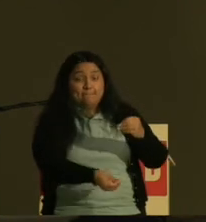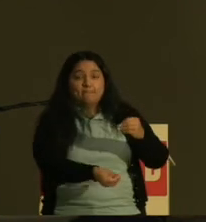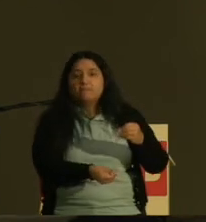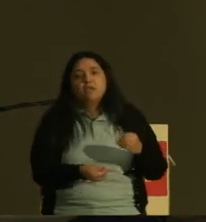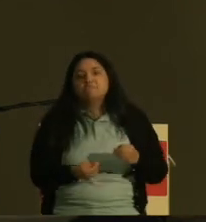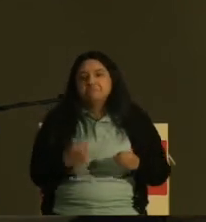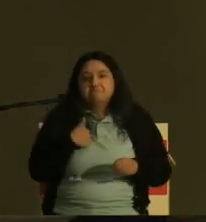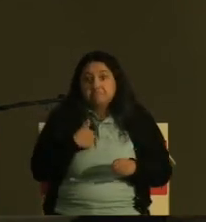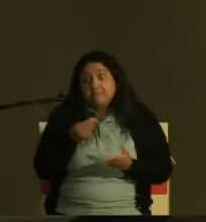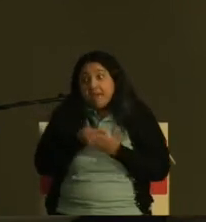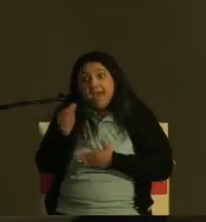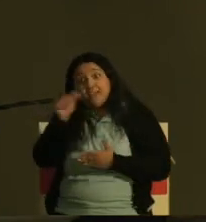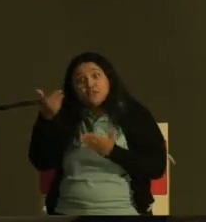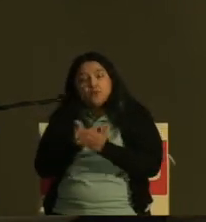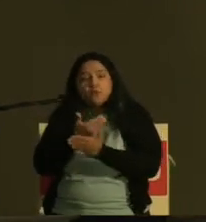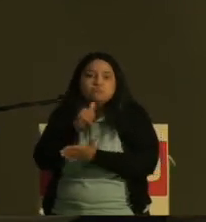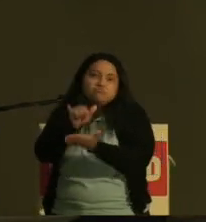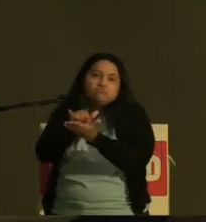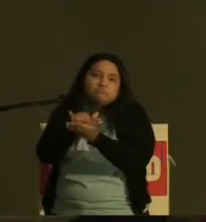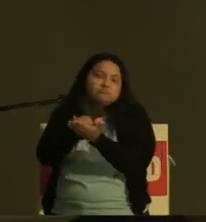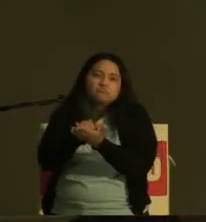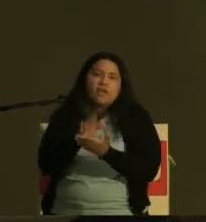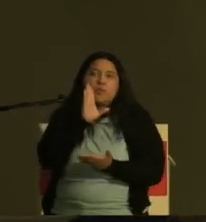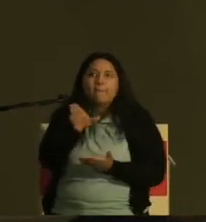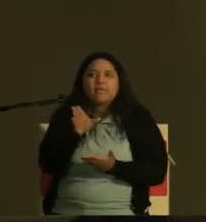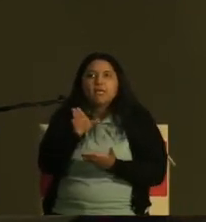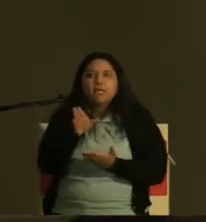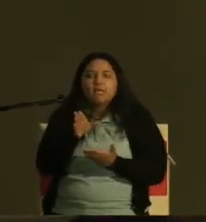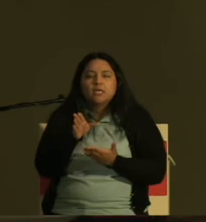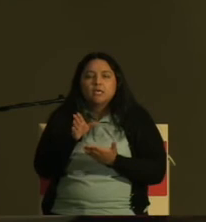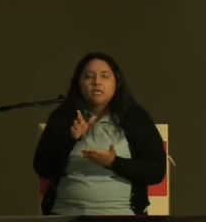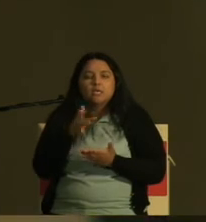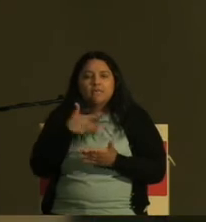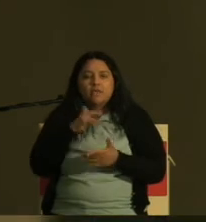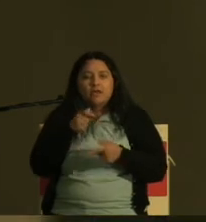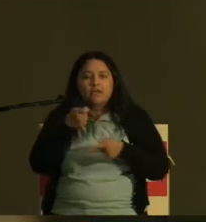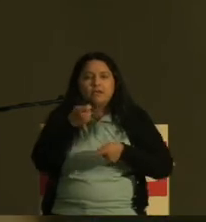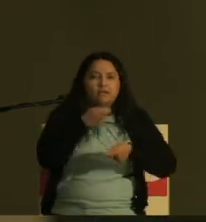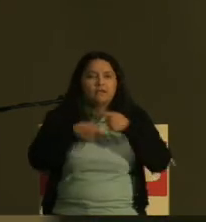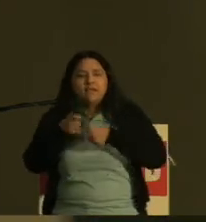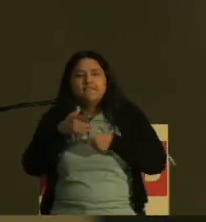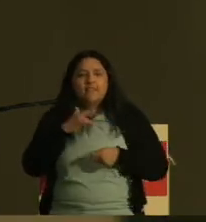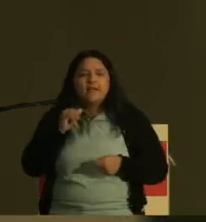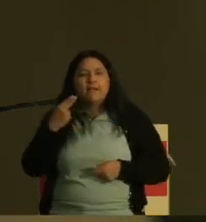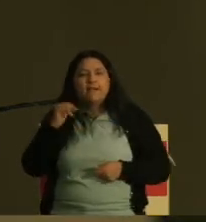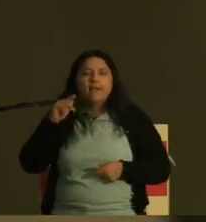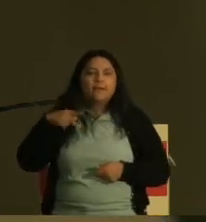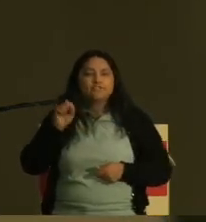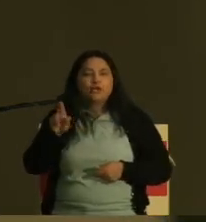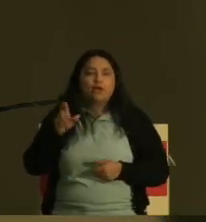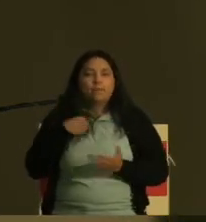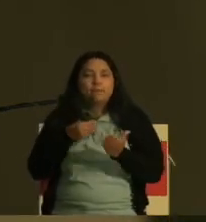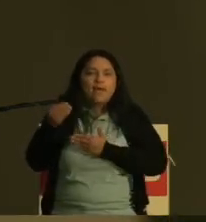a comprar otra, porque sería un acto muy impostado, yo me sentiría un hipster. ¿No? Yendo a comprar una máquina